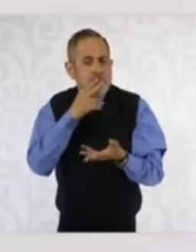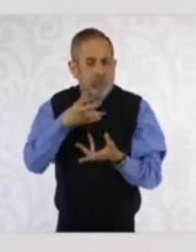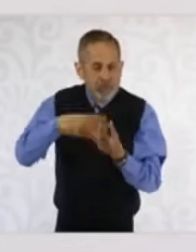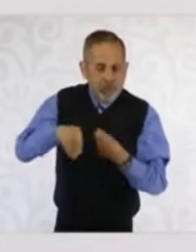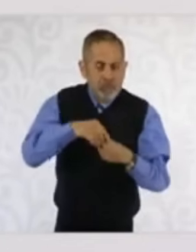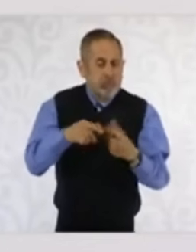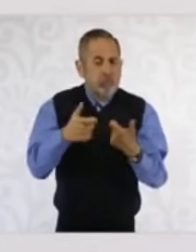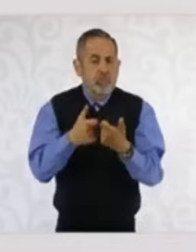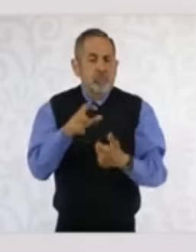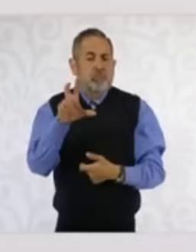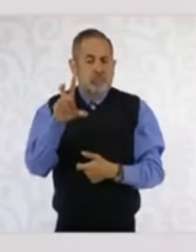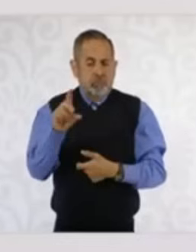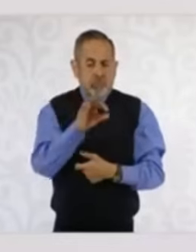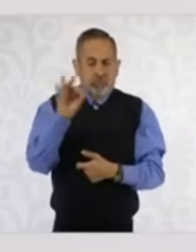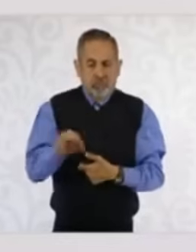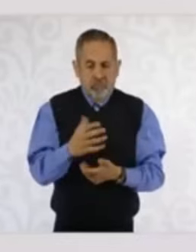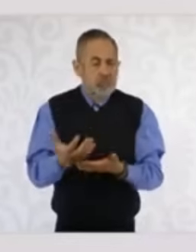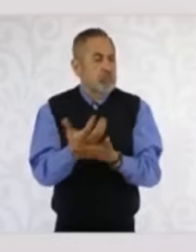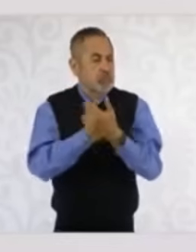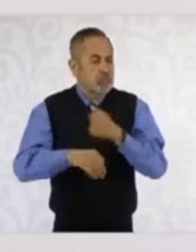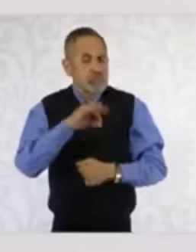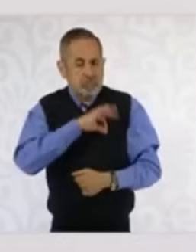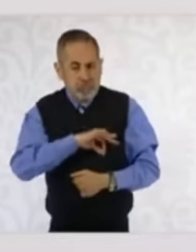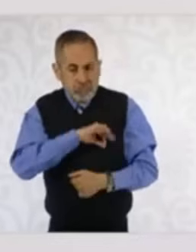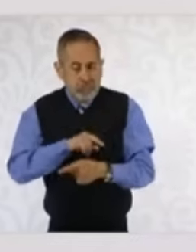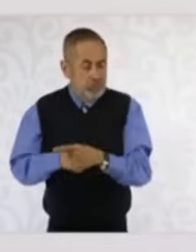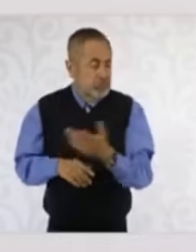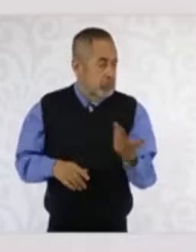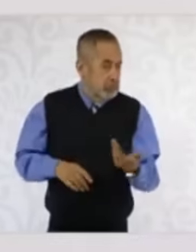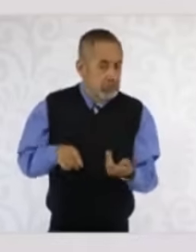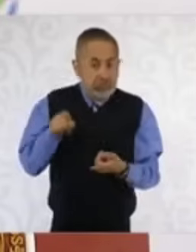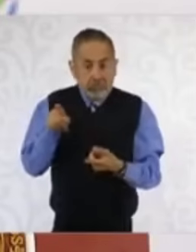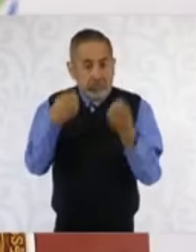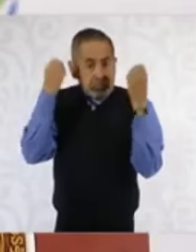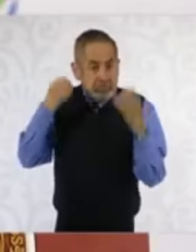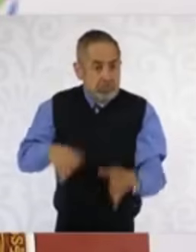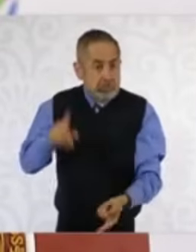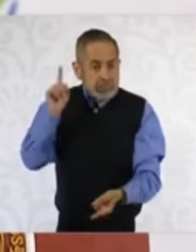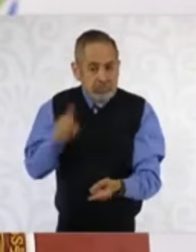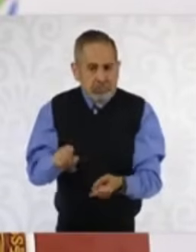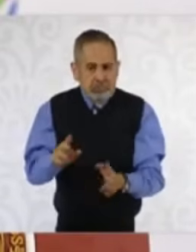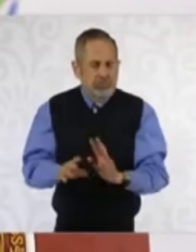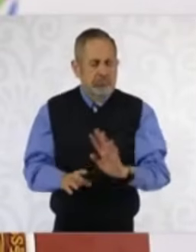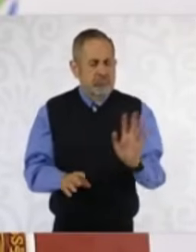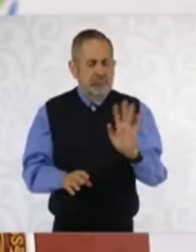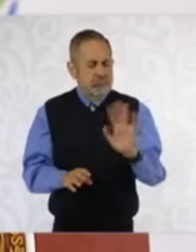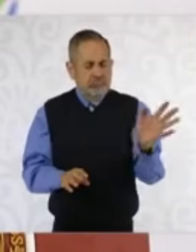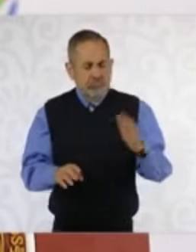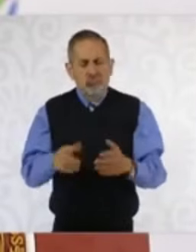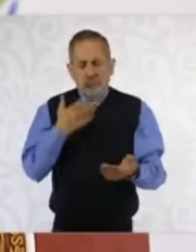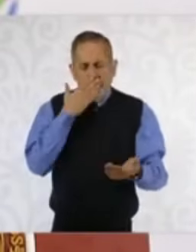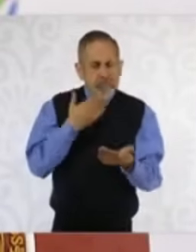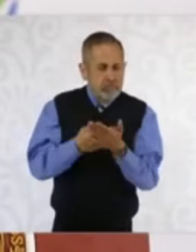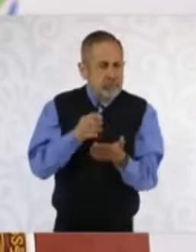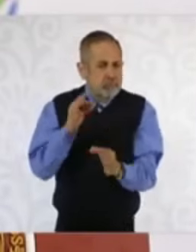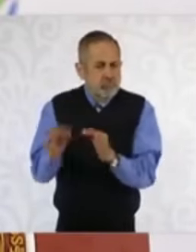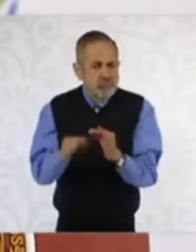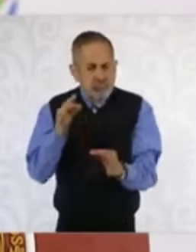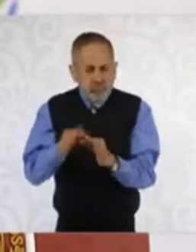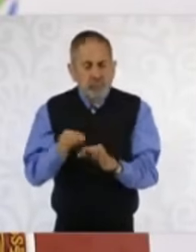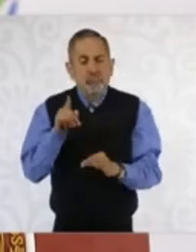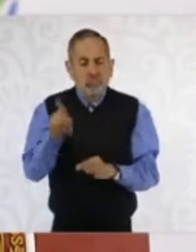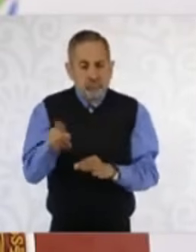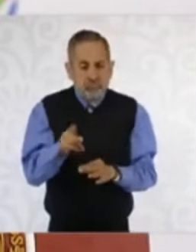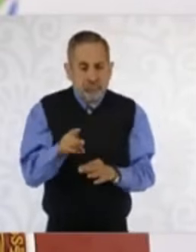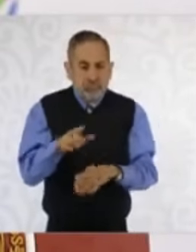compartida. Entonces, no es que se reduzca tanto la aportación de Pemex al erario, sino que